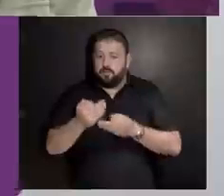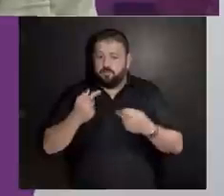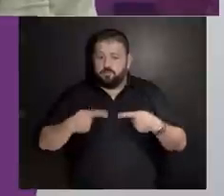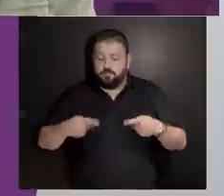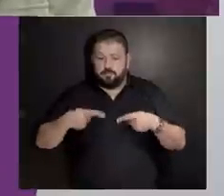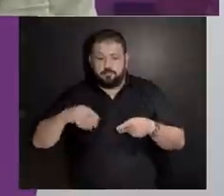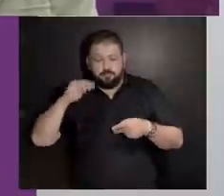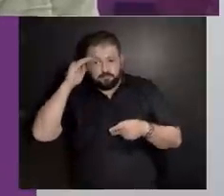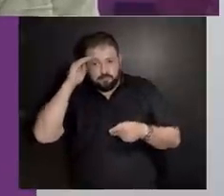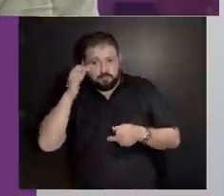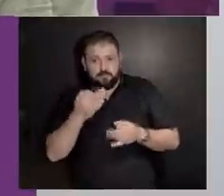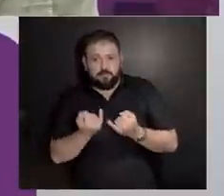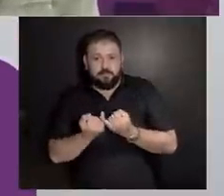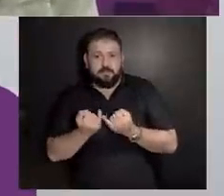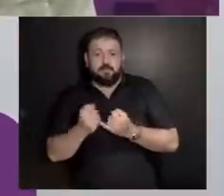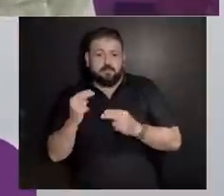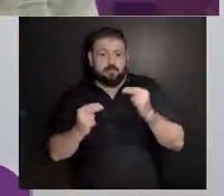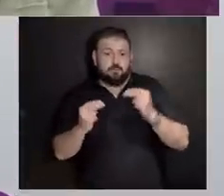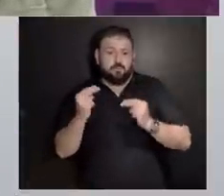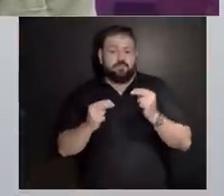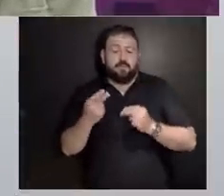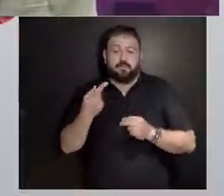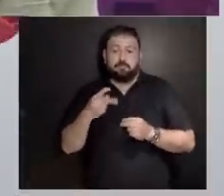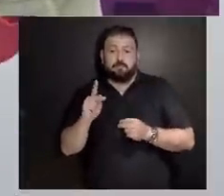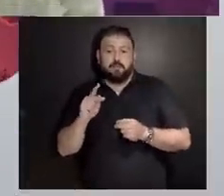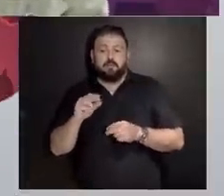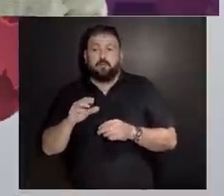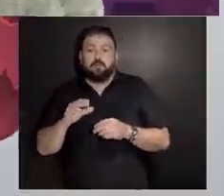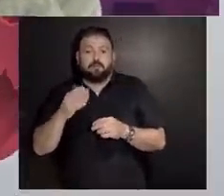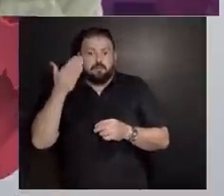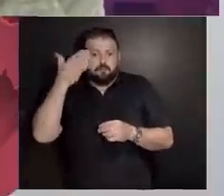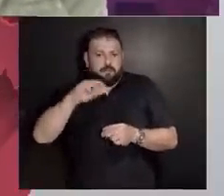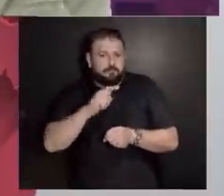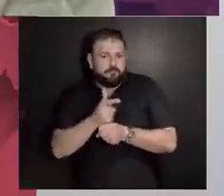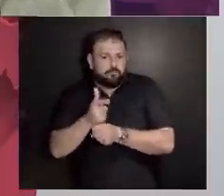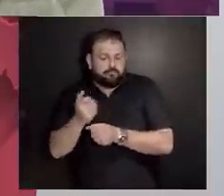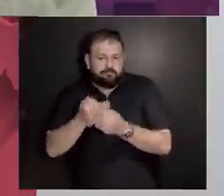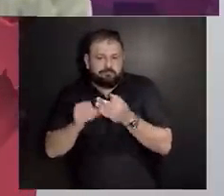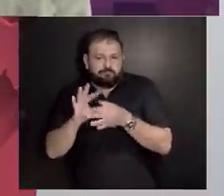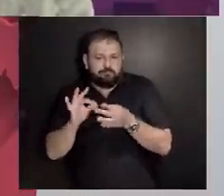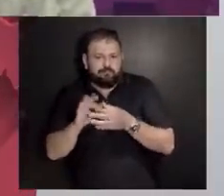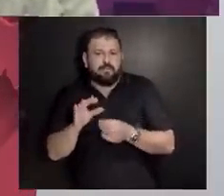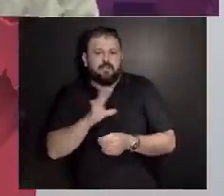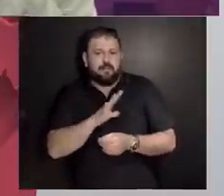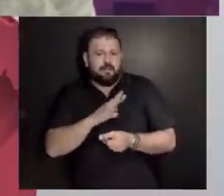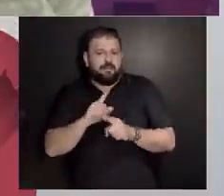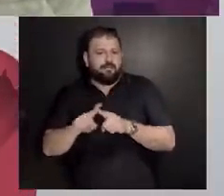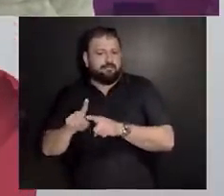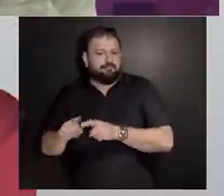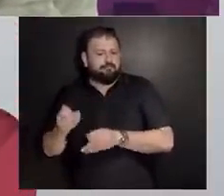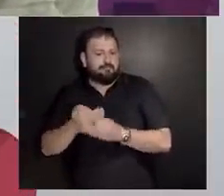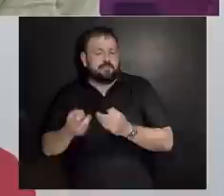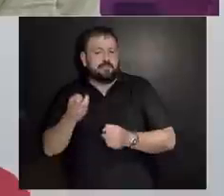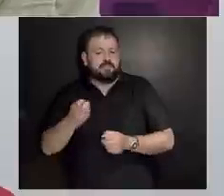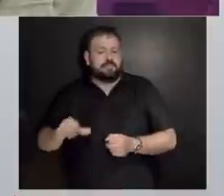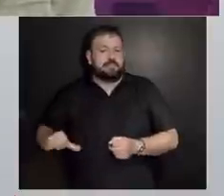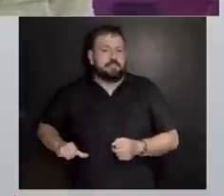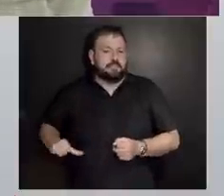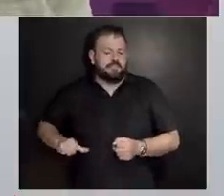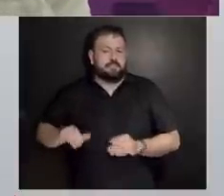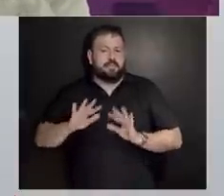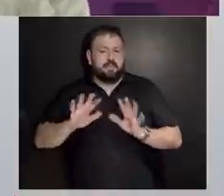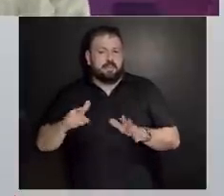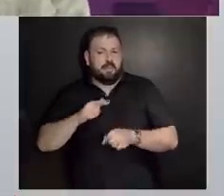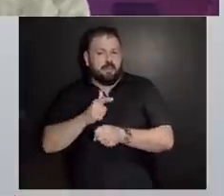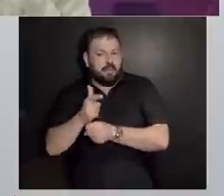grave que te suba los niveles de glucosa y resulta que es más grave que te baje, ¿no? Entonces, hay un montón de cosas muy interesantes que estamos